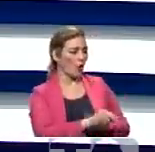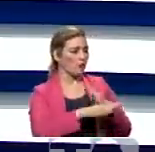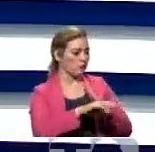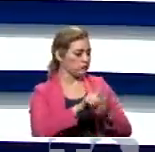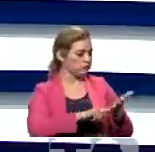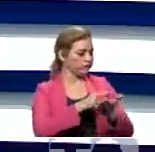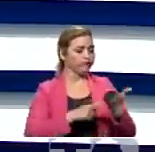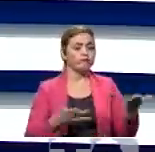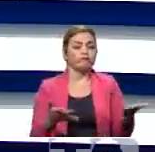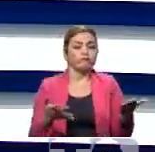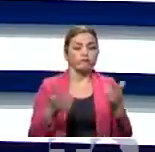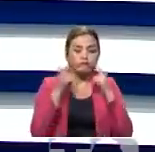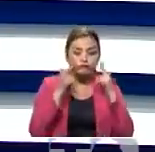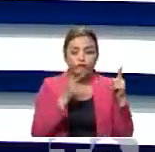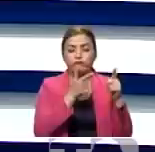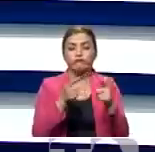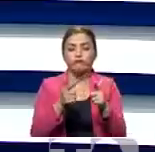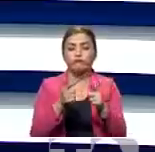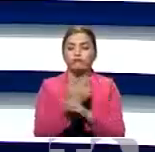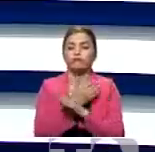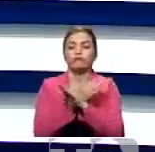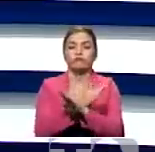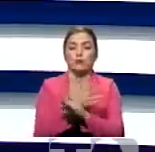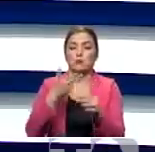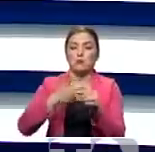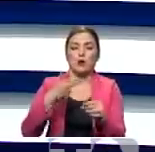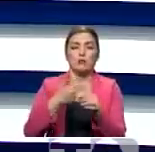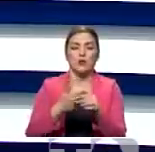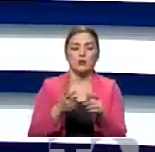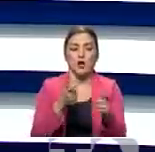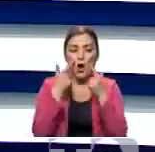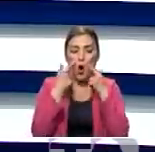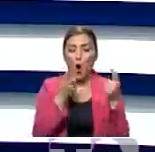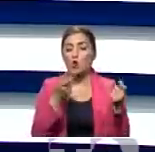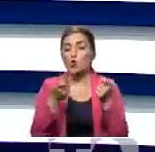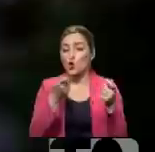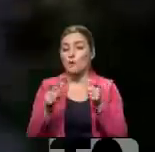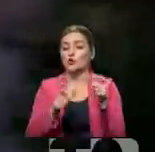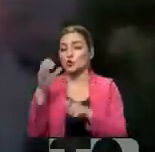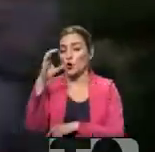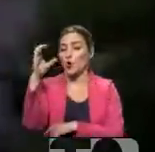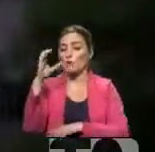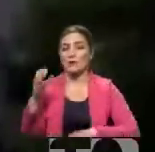forman brigadas de vigilancia para evitar un desabastecimiento de combustibles en la ciudad.